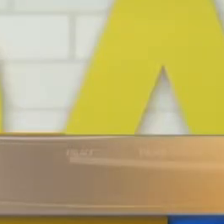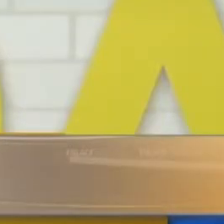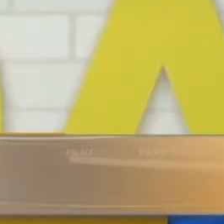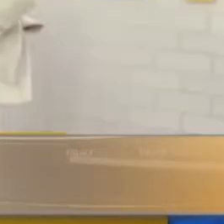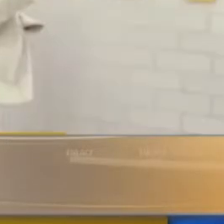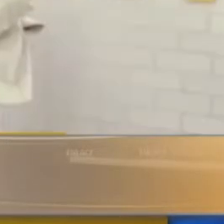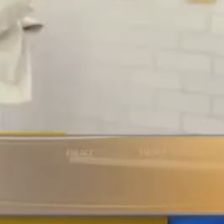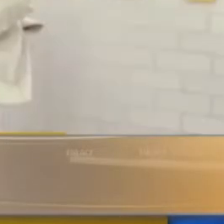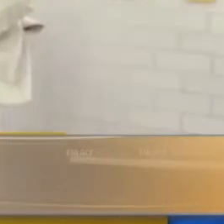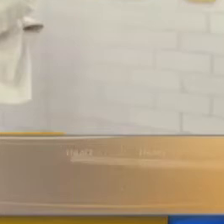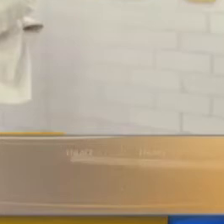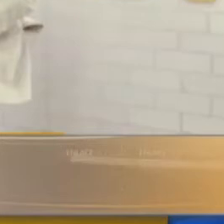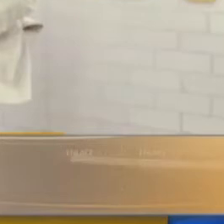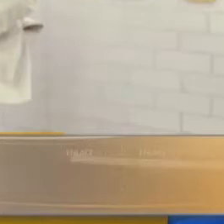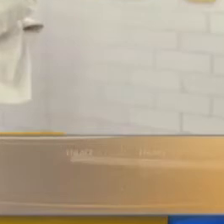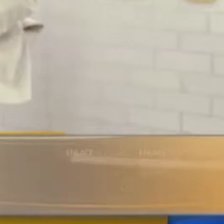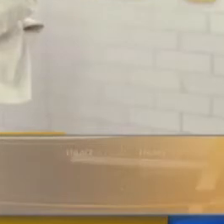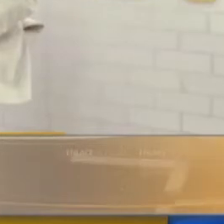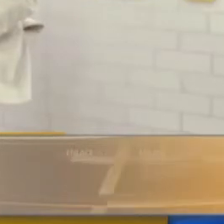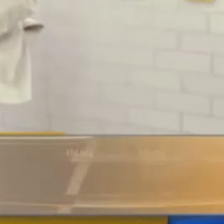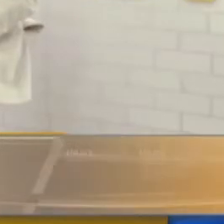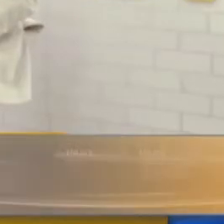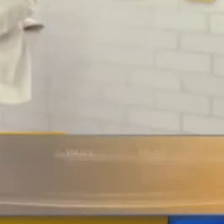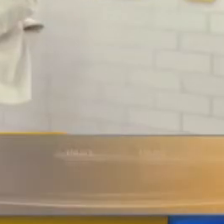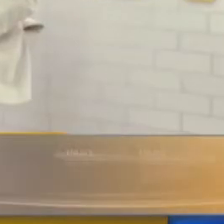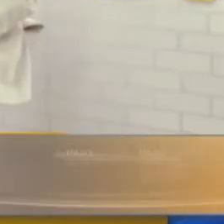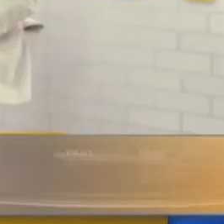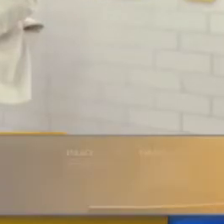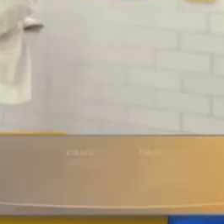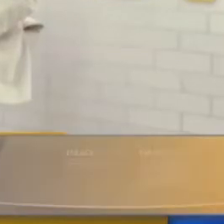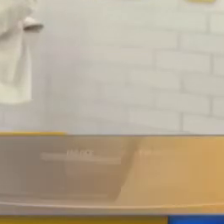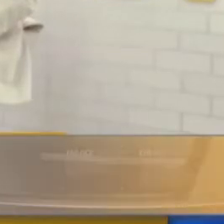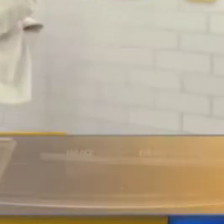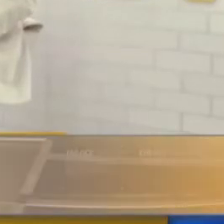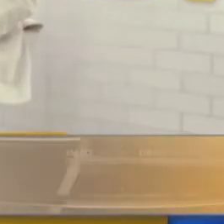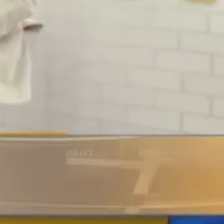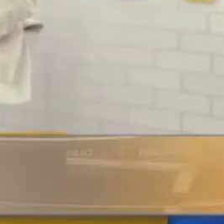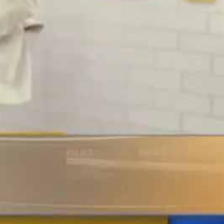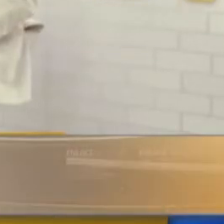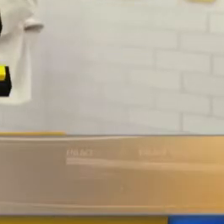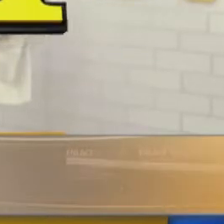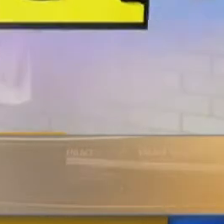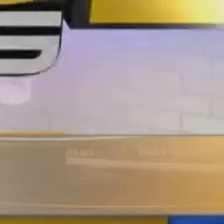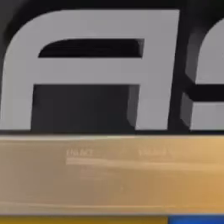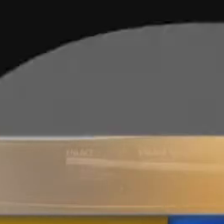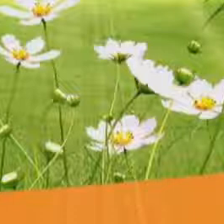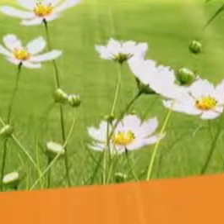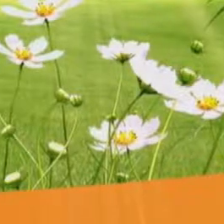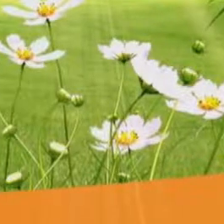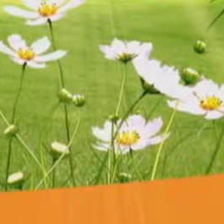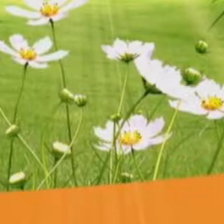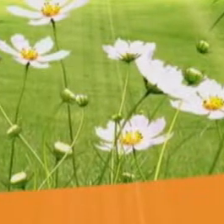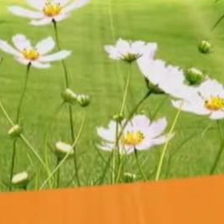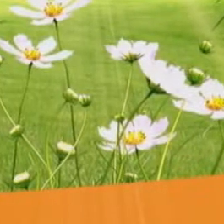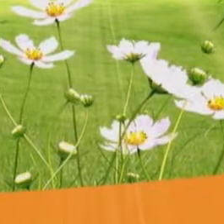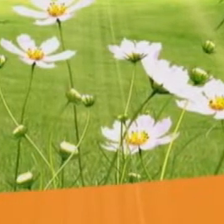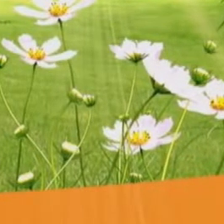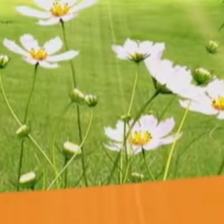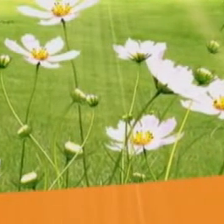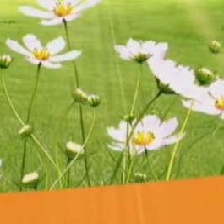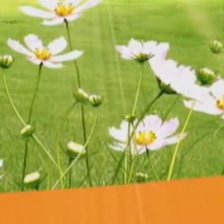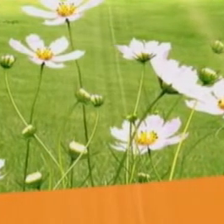al cierre, Historias de Vida, el nuevo programa que llega a la parrilla de la programación de Enlace Televisión. Con el patrocinio de